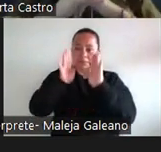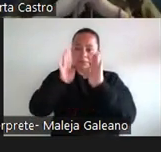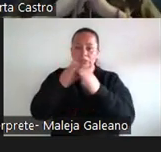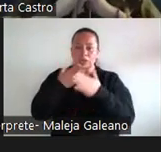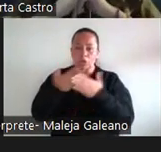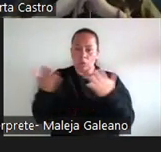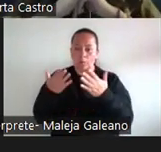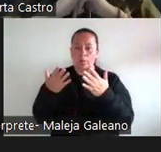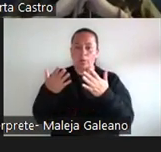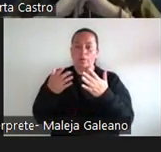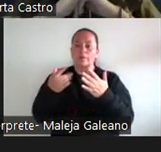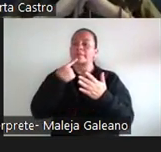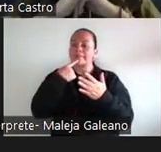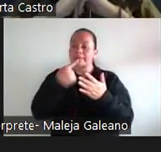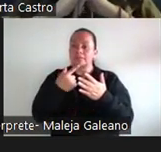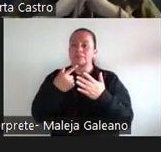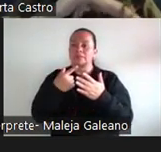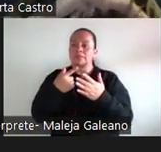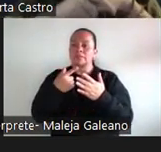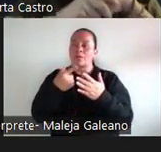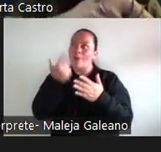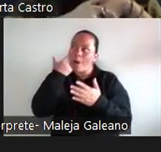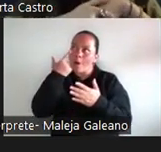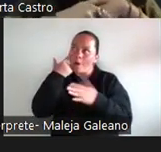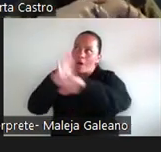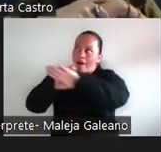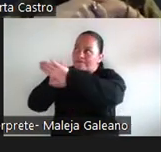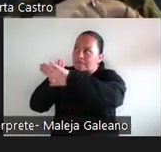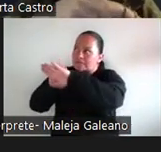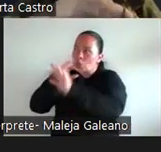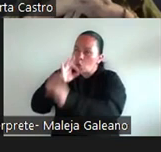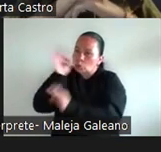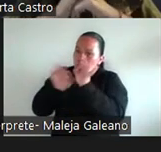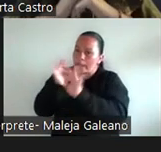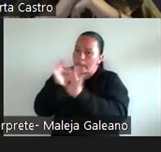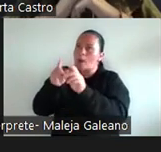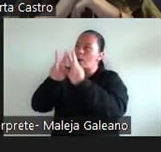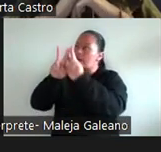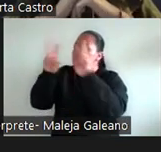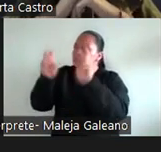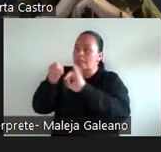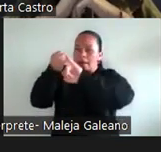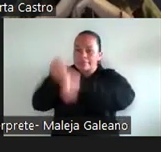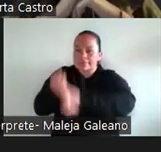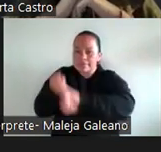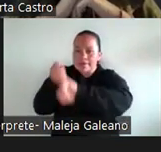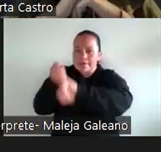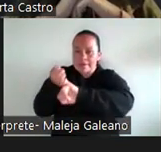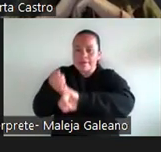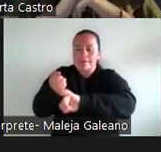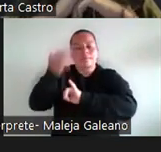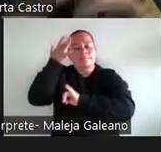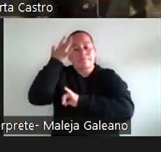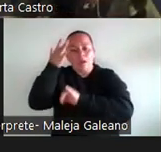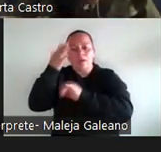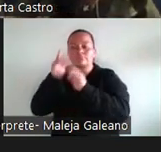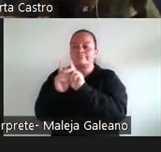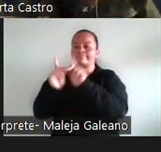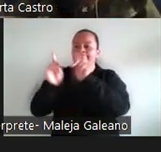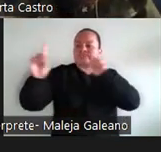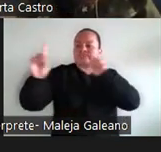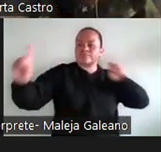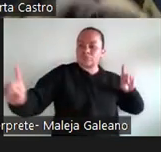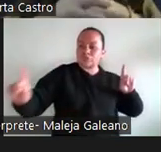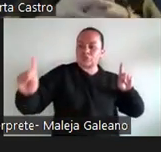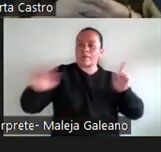también enciende algunas alertas es este tema de la dependencia porque se aleja bastante de los postulados y